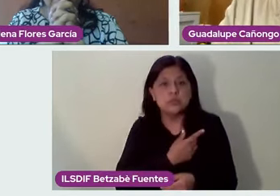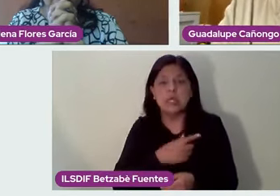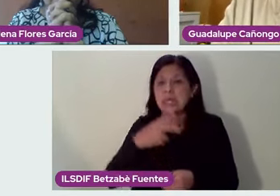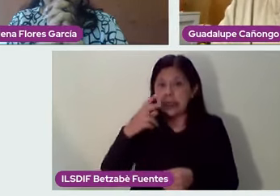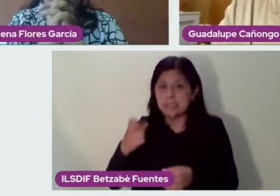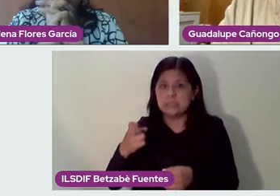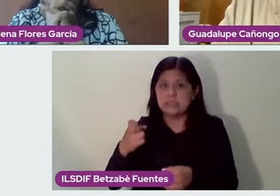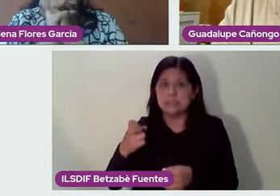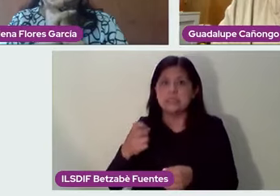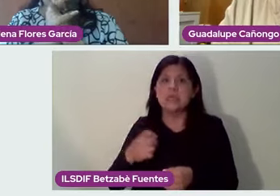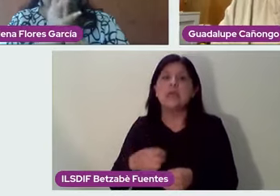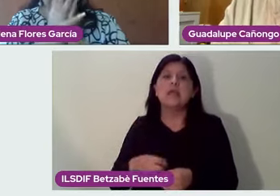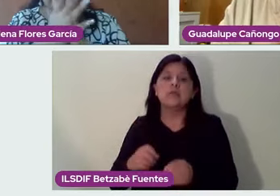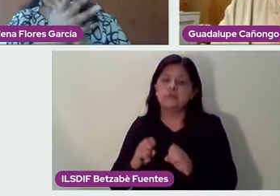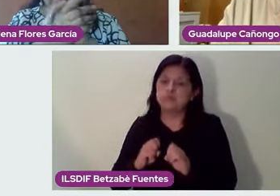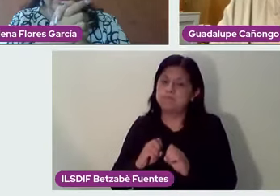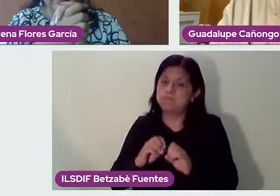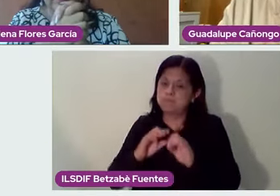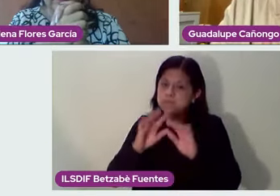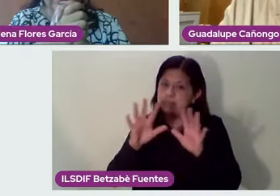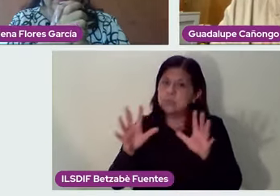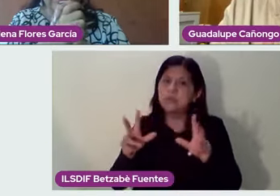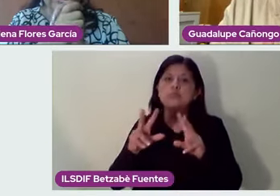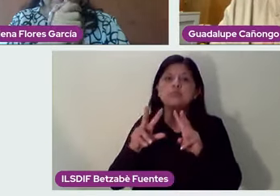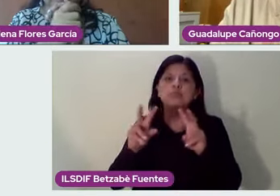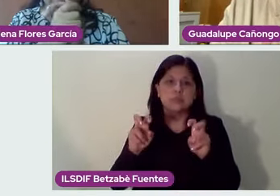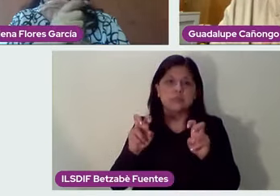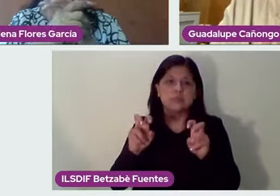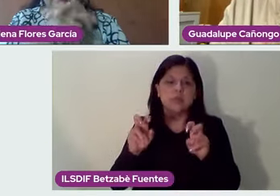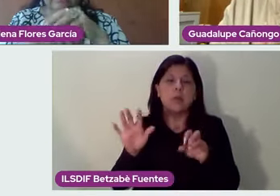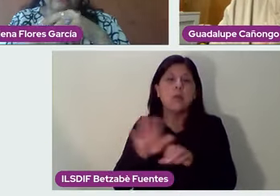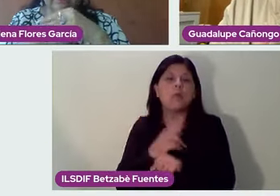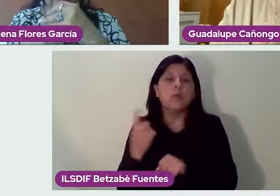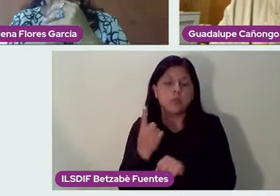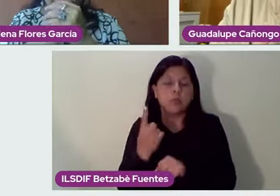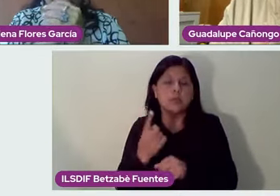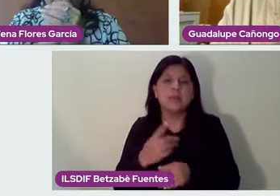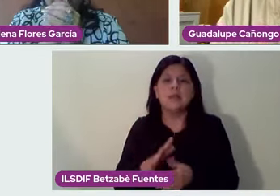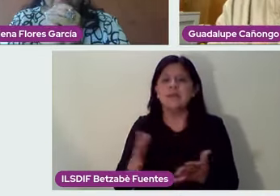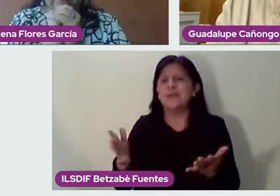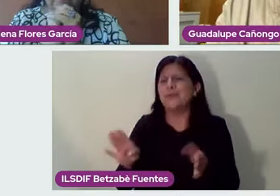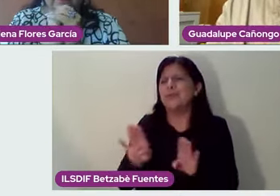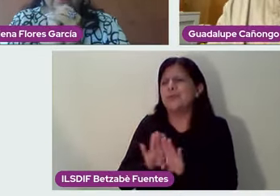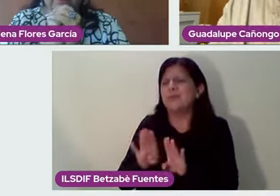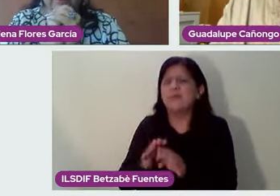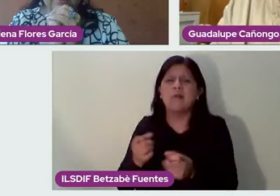claro. No puede ser que alguien no tenga